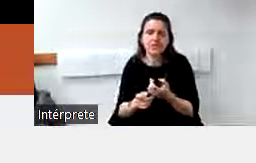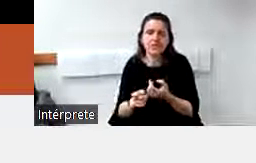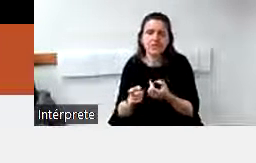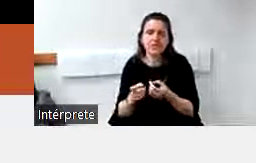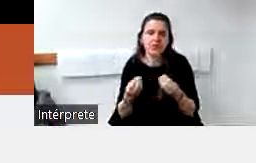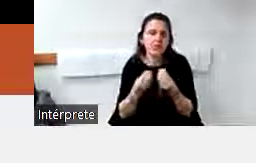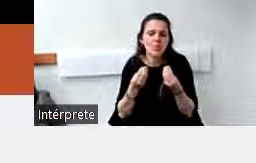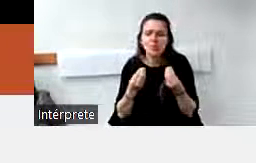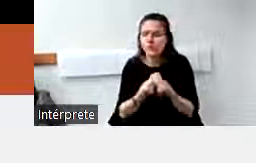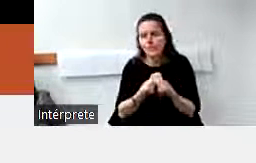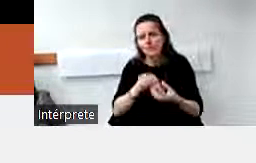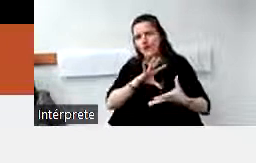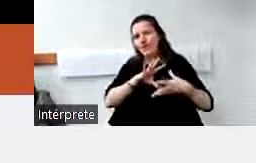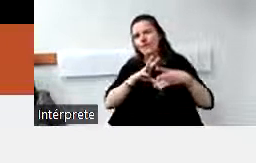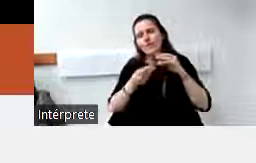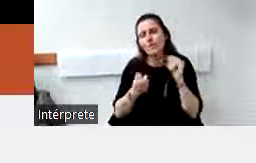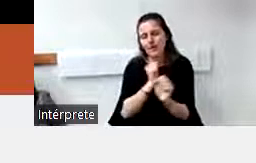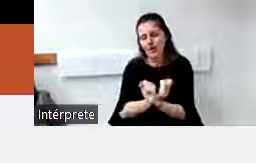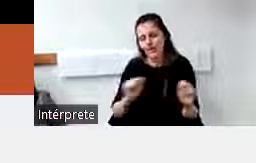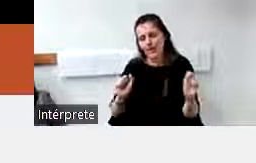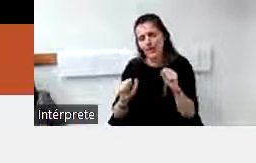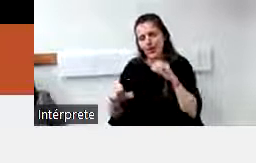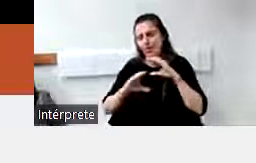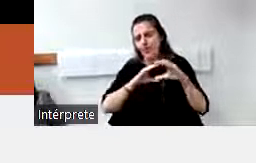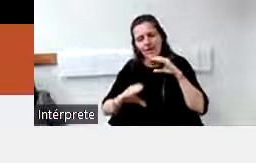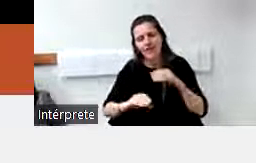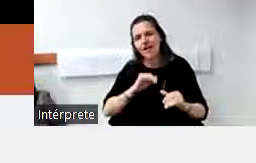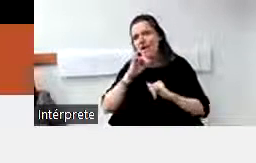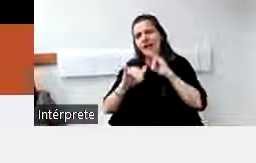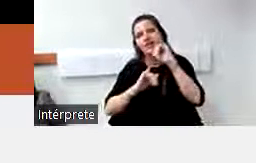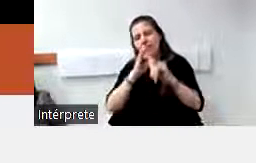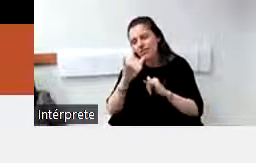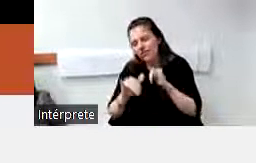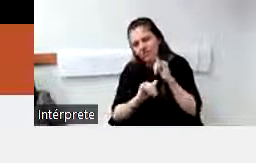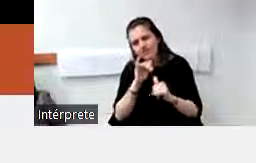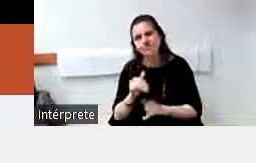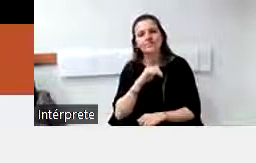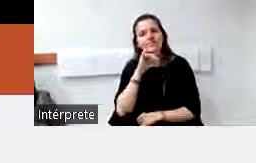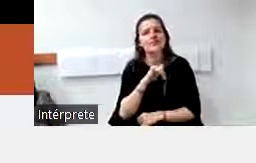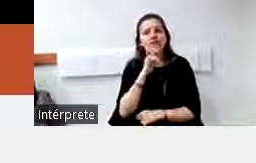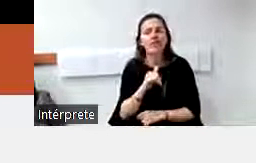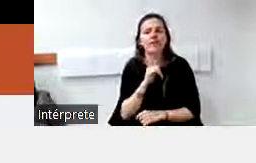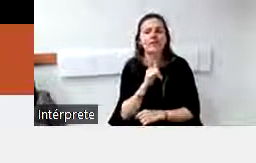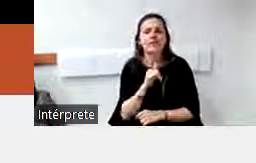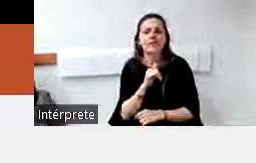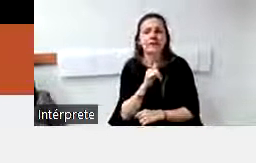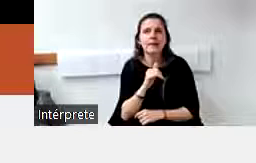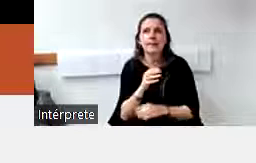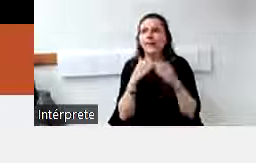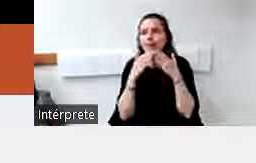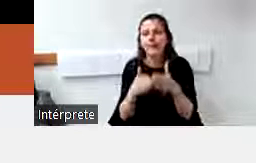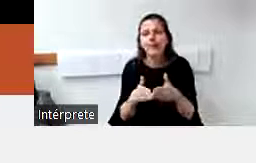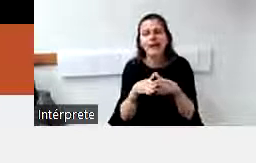silencio, hablar del cuerpo, hablar de cómo se siente, jamás dando por sentado la